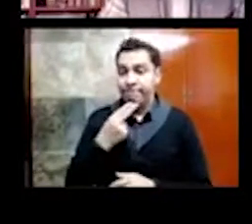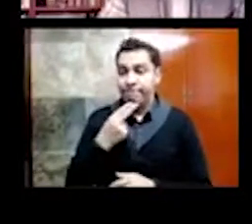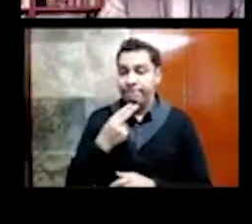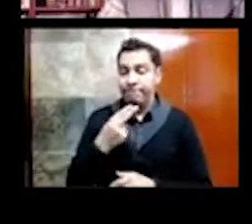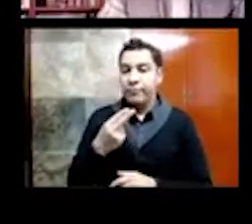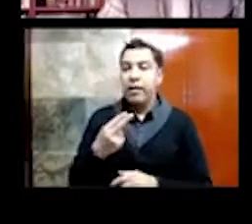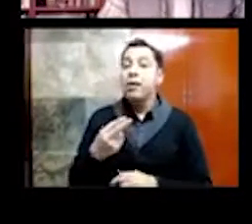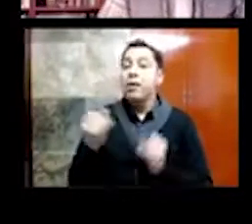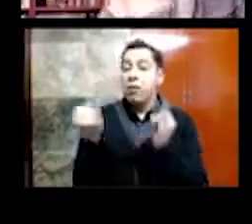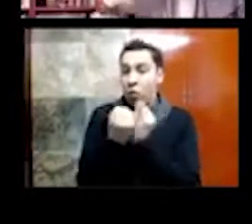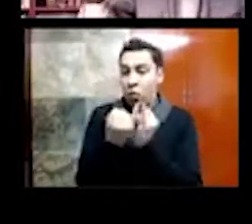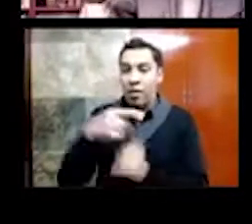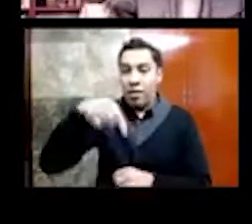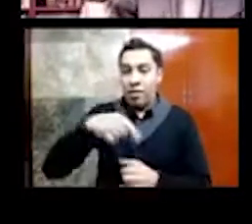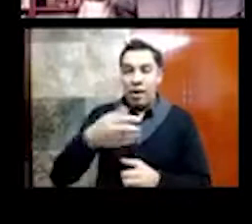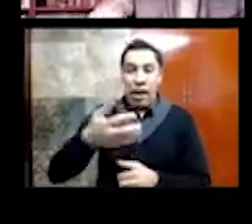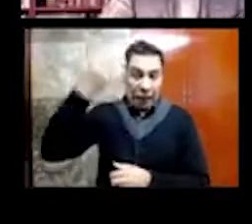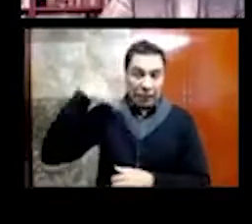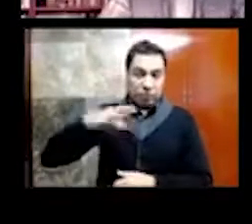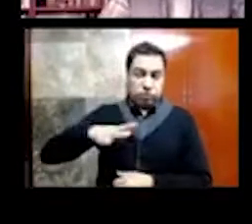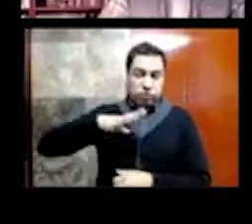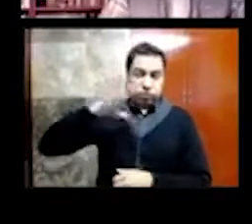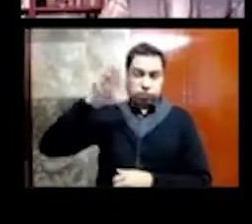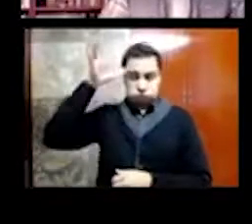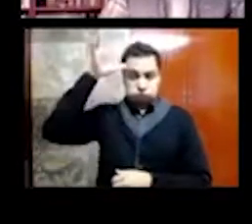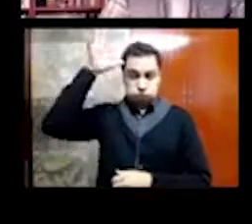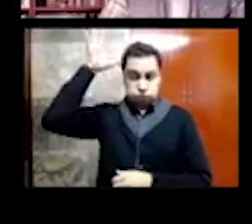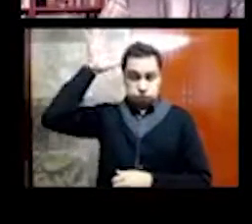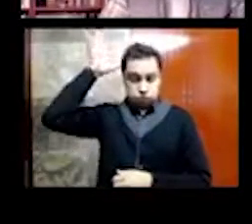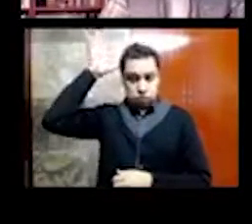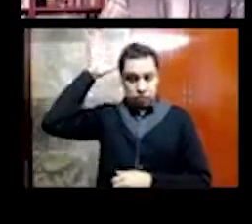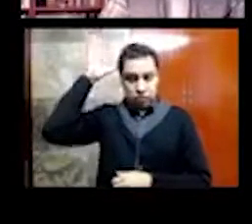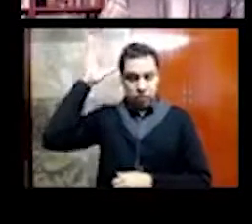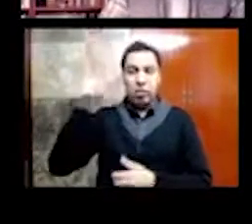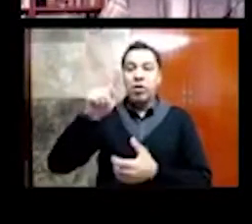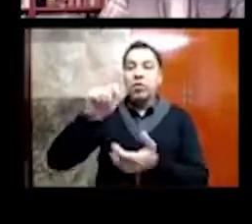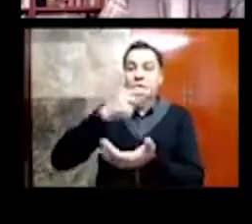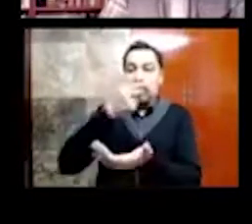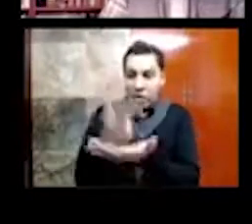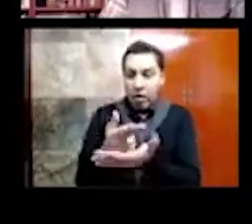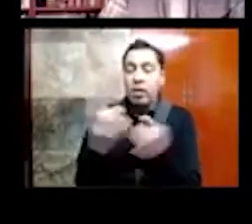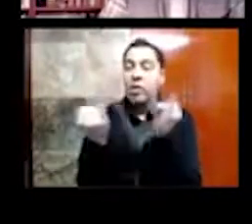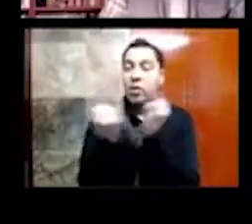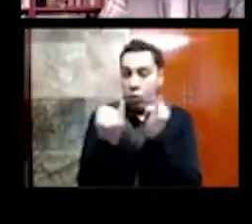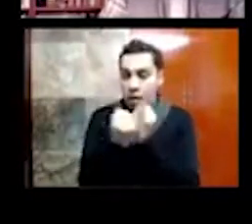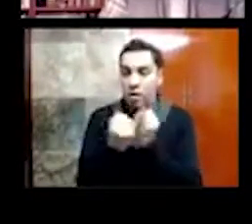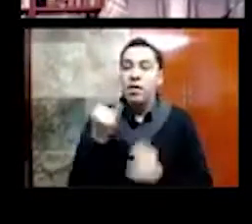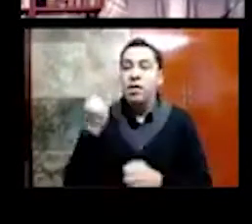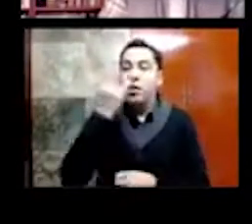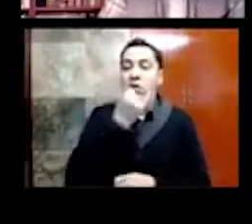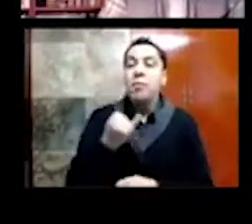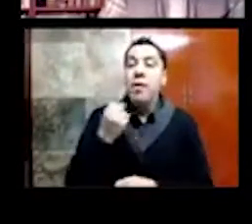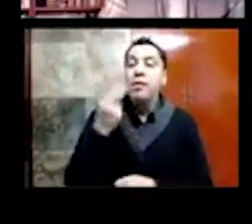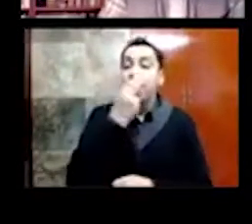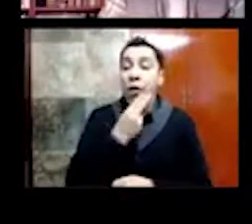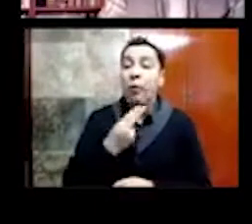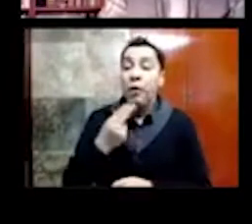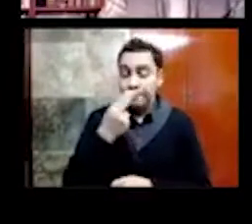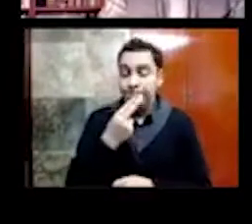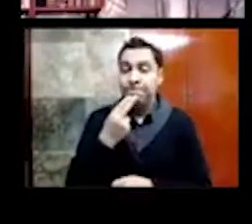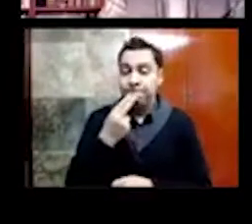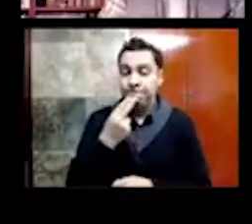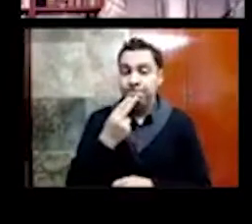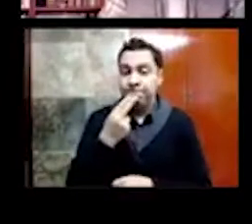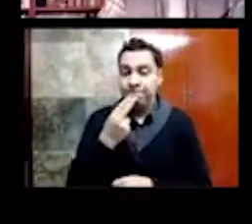Teotihuacán. Pero eso sigue siendo un misterio. En un universo de luchas por la hegemonía de la cuenca,